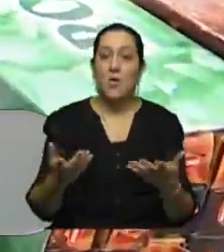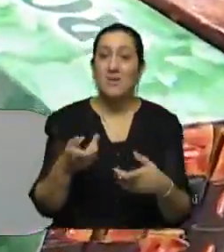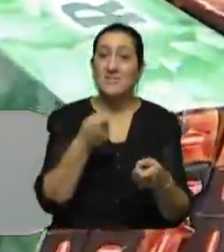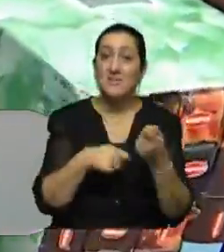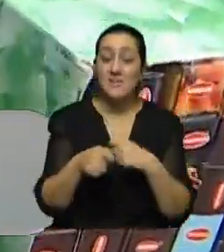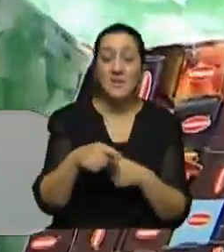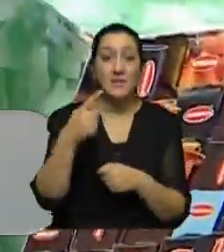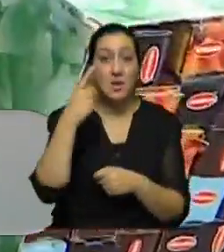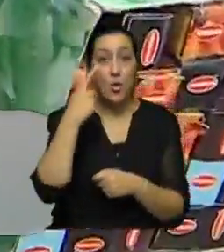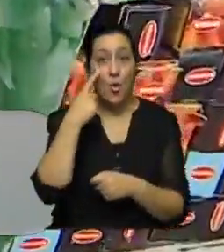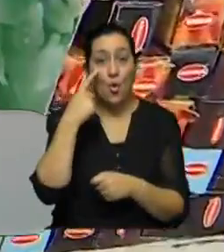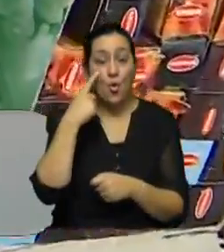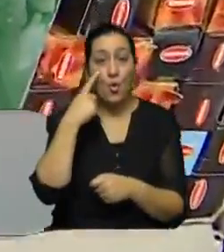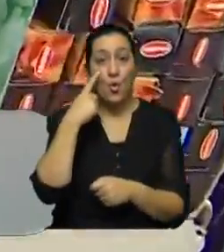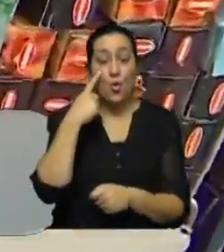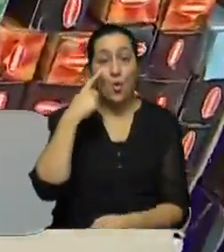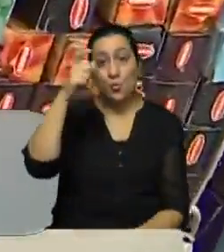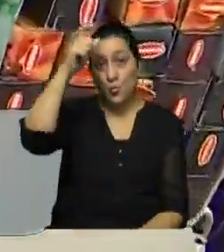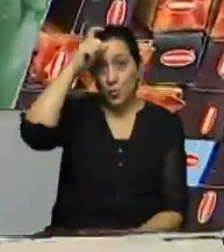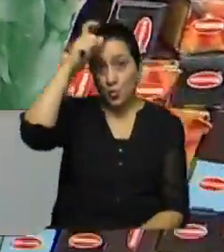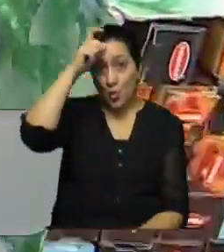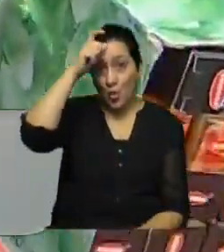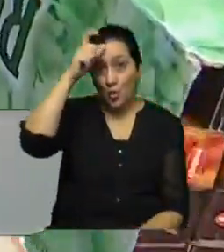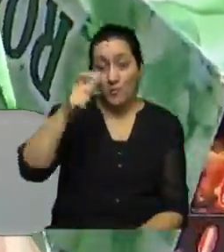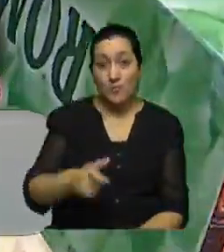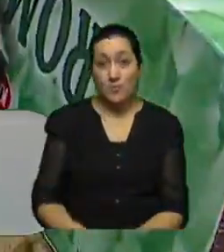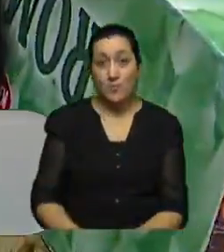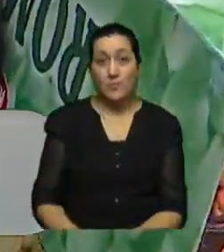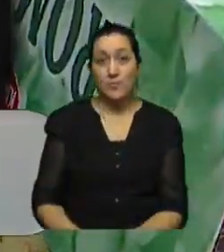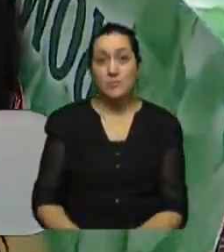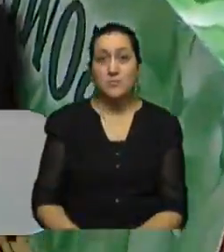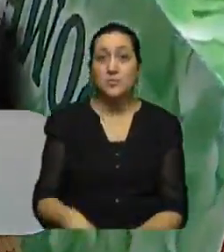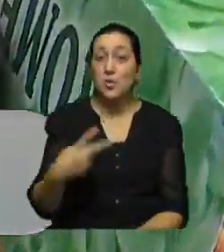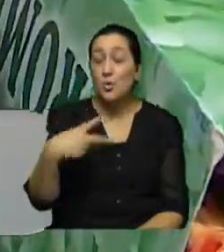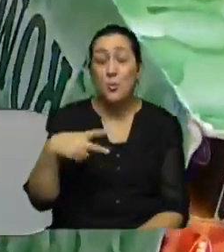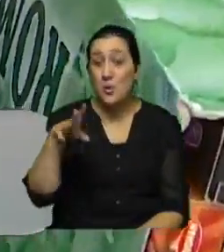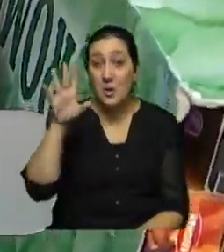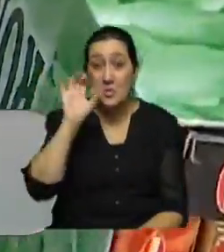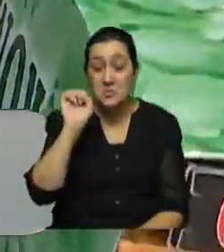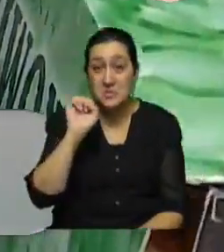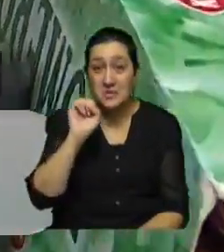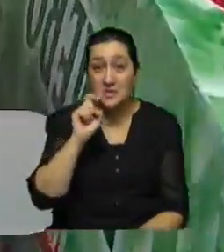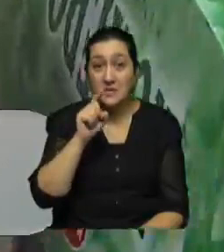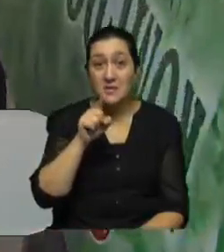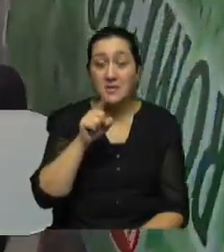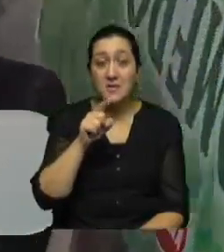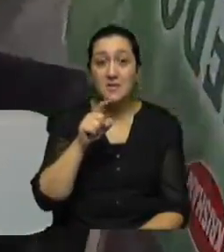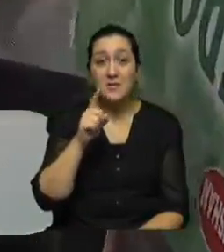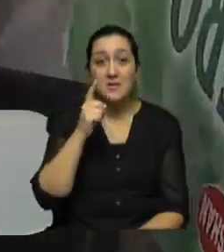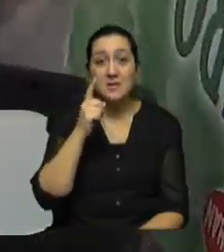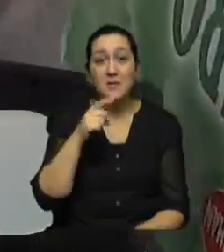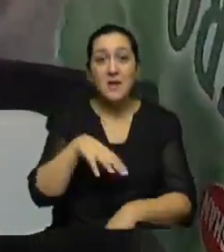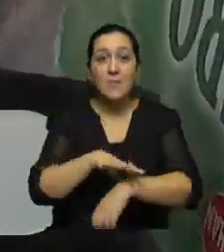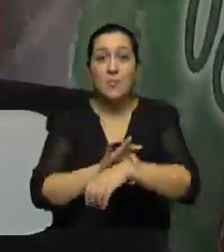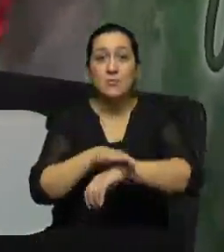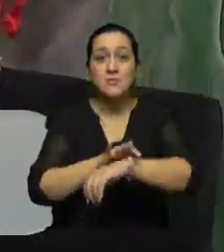el ojo turco. A ver, la del ojo turco. Bueno, yo nunca había sentido nombrar, compañeros y compañeras allí en estudios, la